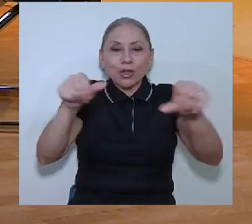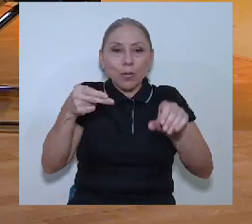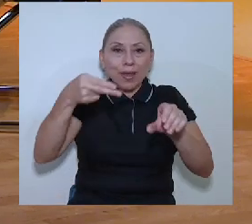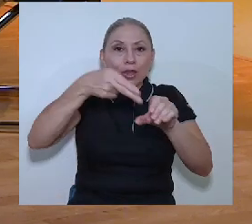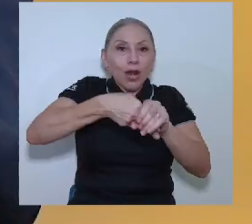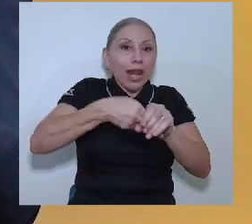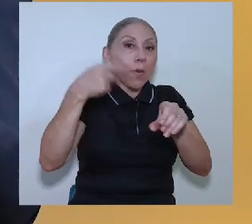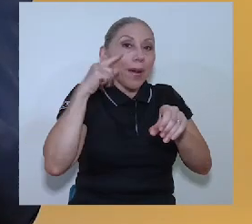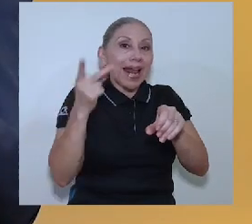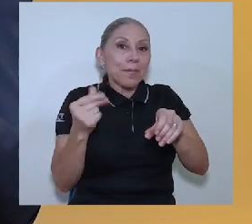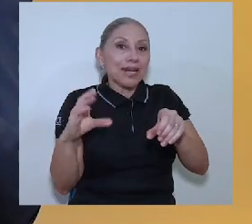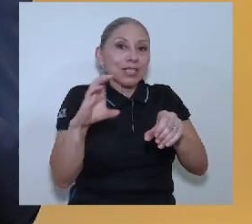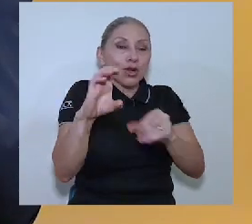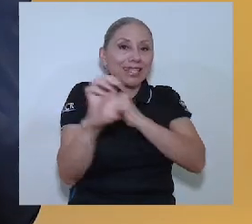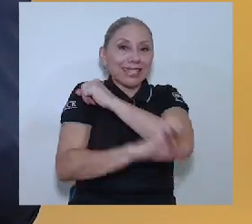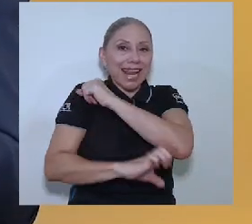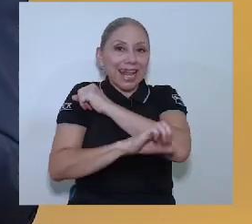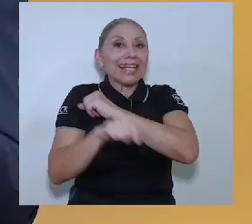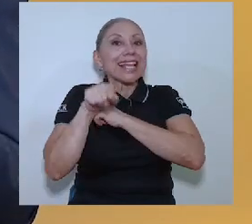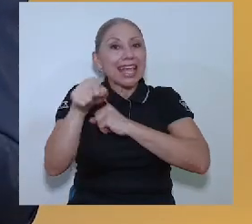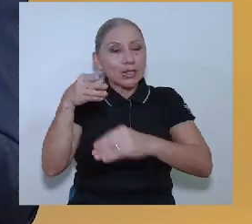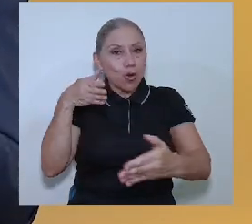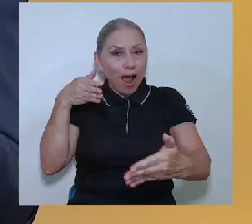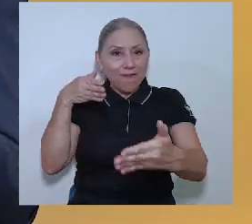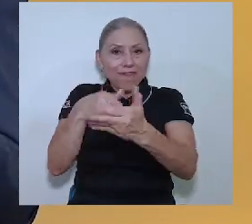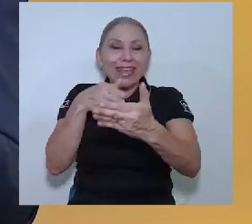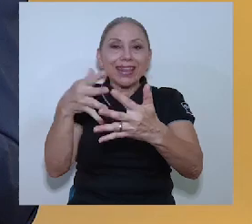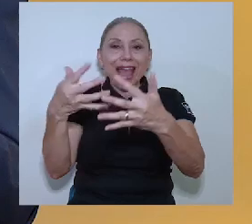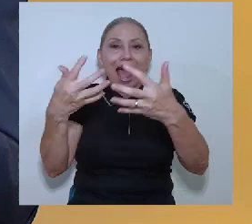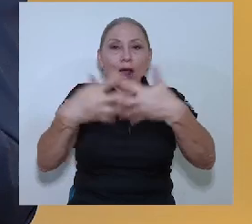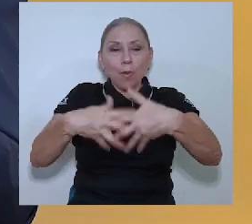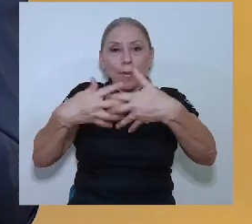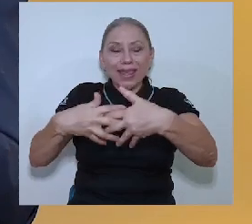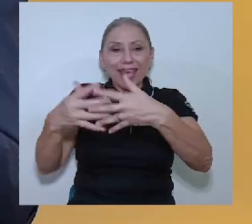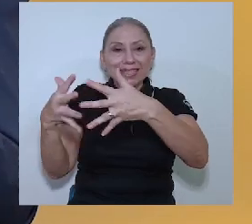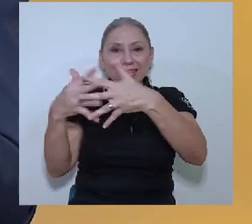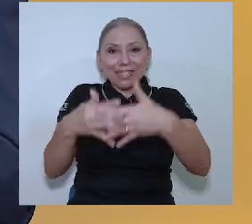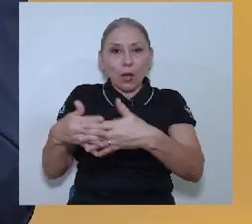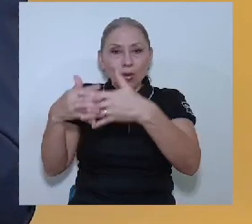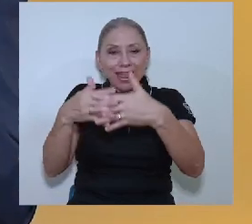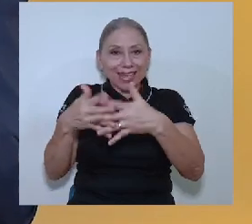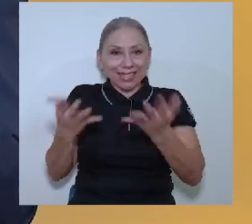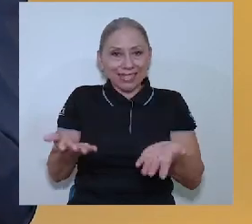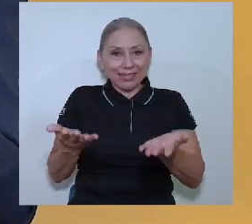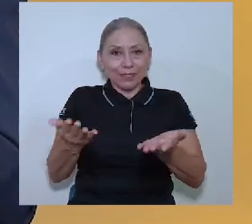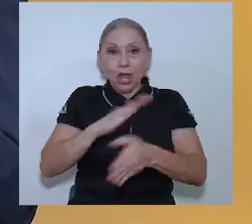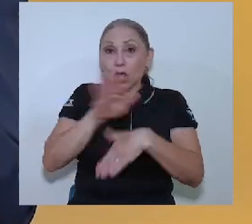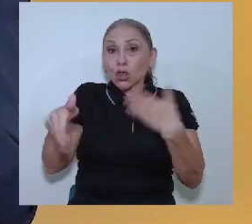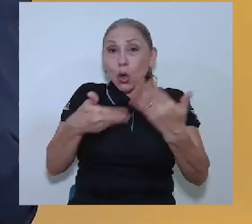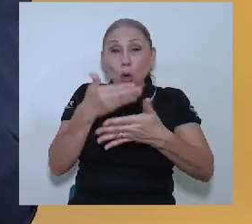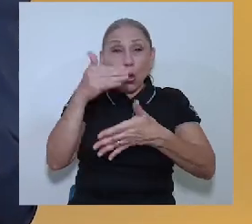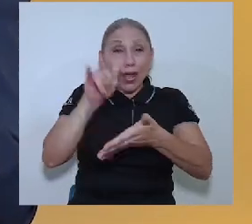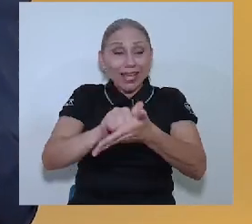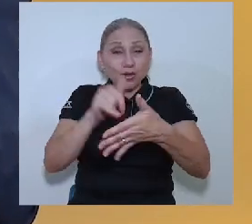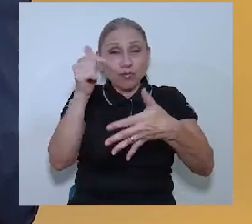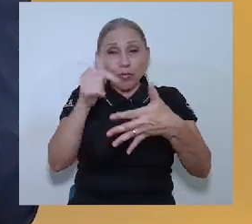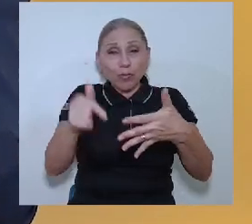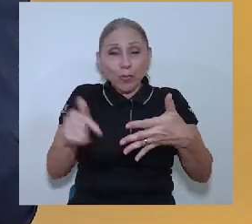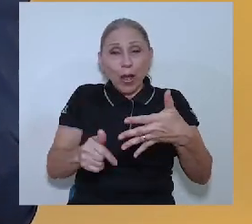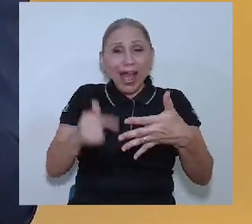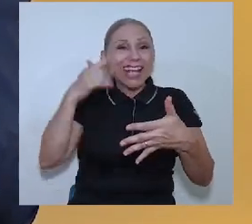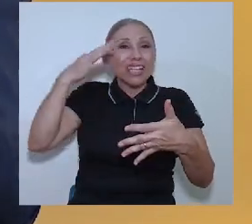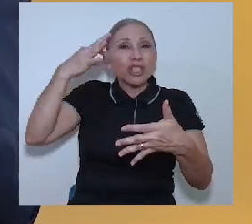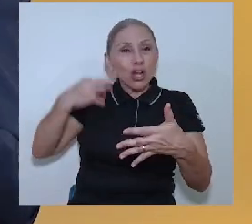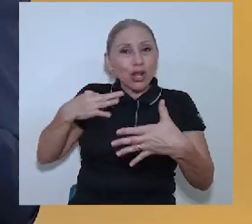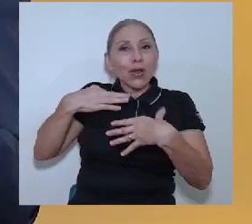inversiones extranjeras, lo cual afecta a compañías estadounidenses. Y todo esto yo creo que hace que